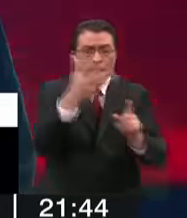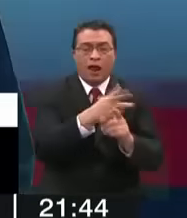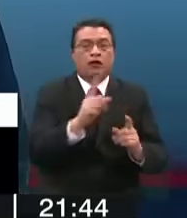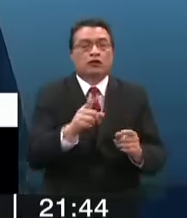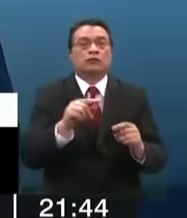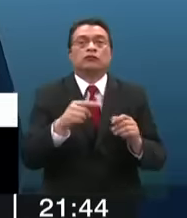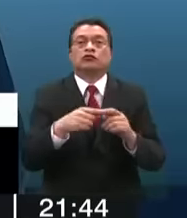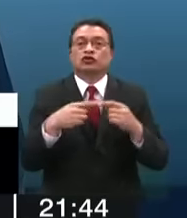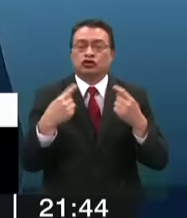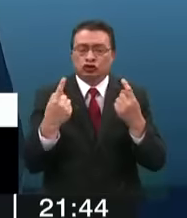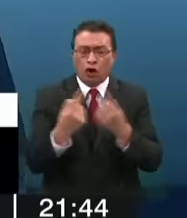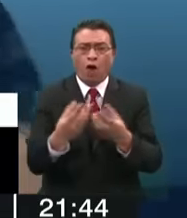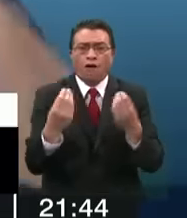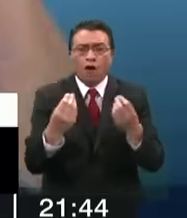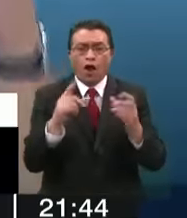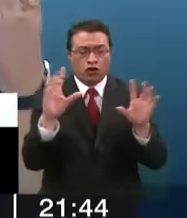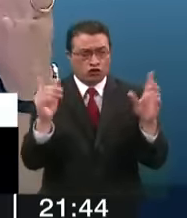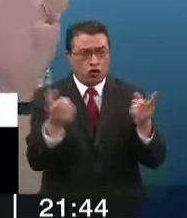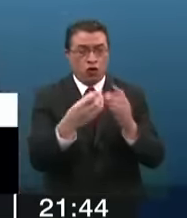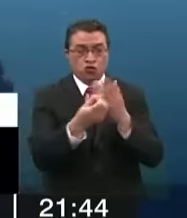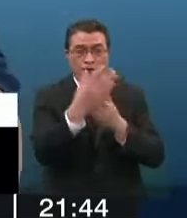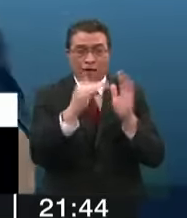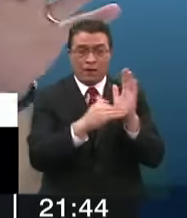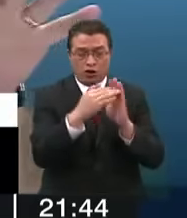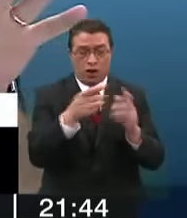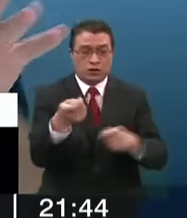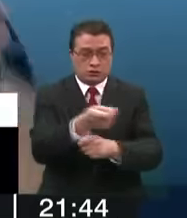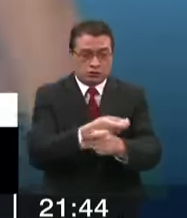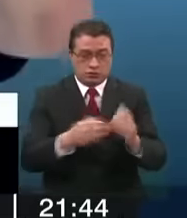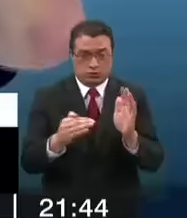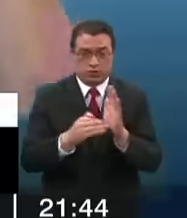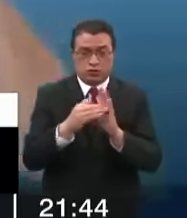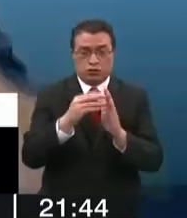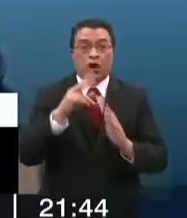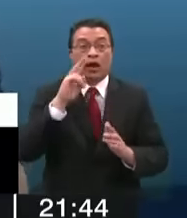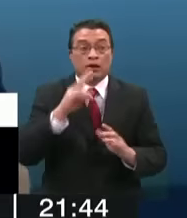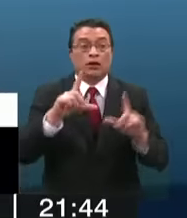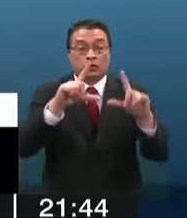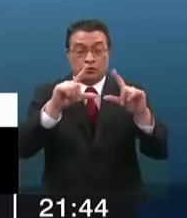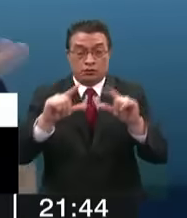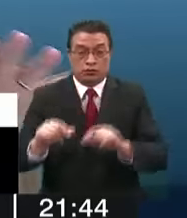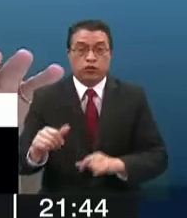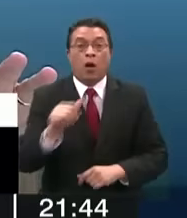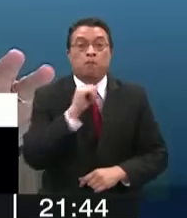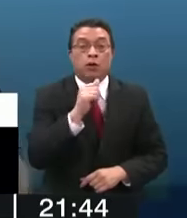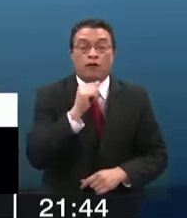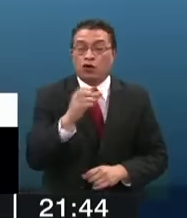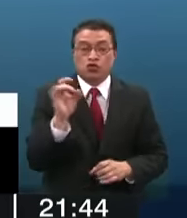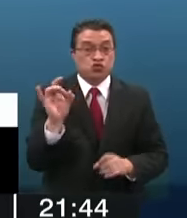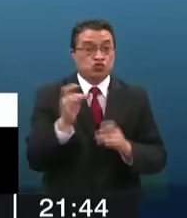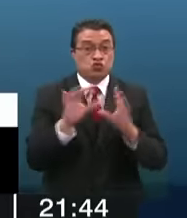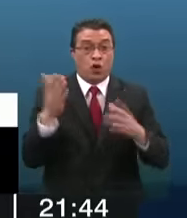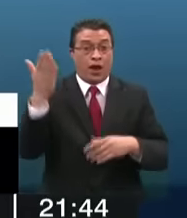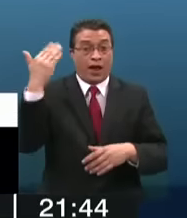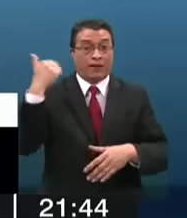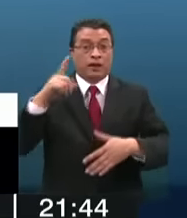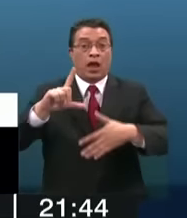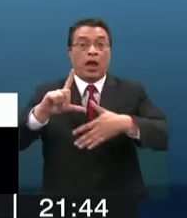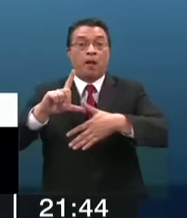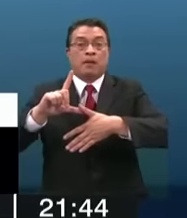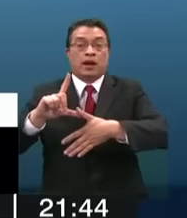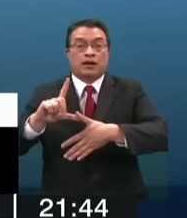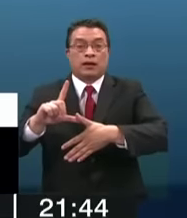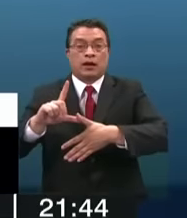la Concertación? 2 cosas. El crecimiento económico, sin duda, y la disminución de la pobreza inédita en América Latina. ¿Dónde está